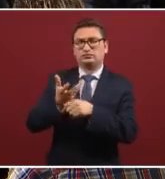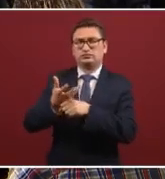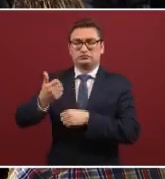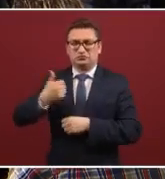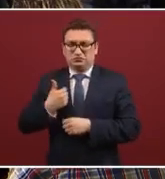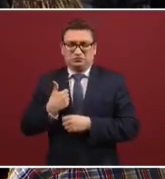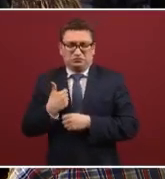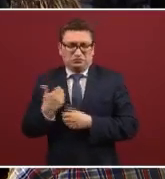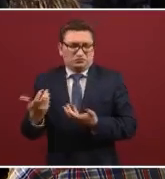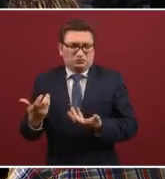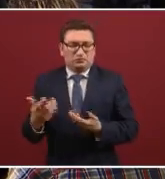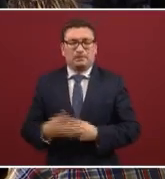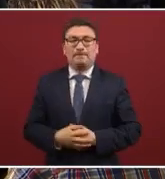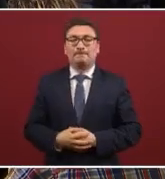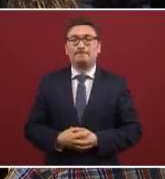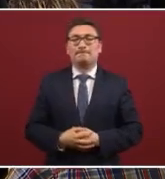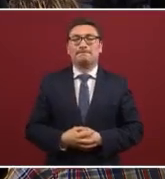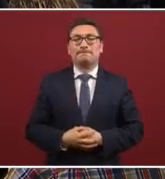primer lugar,